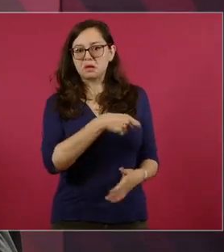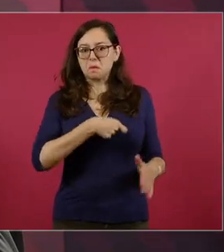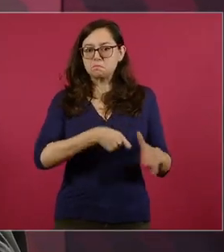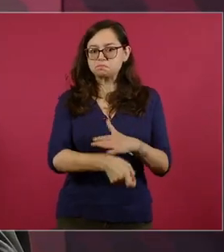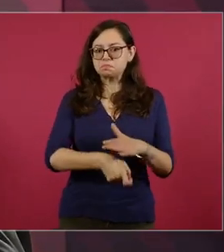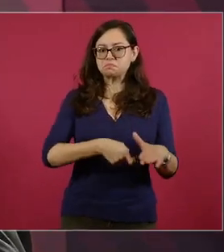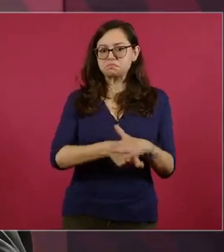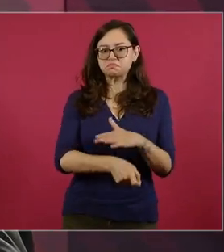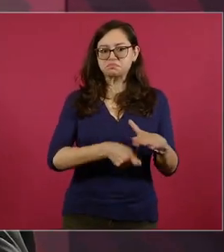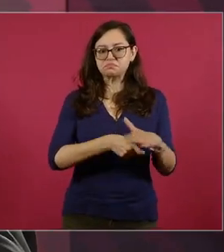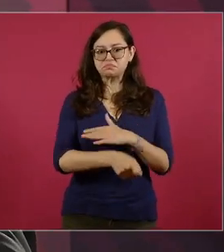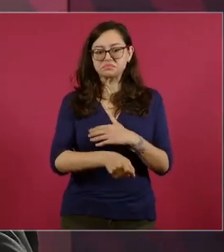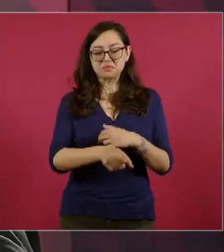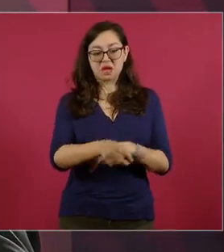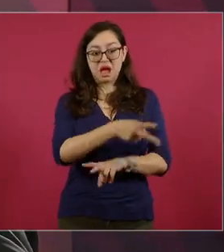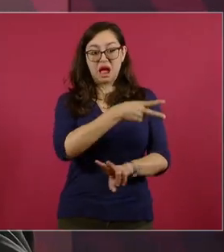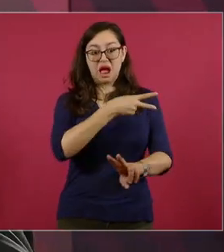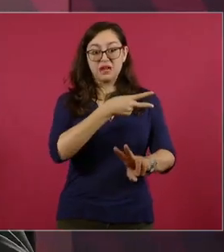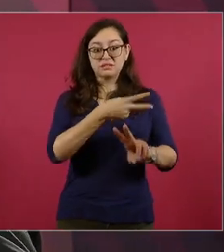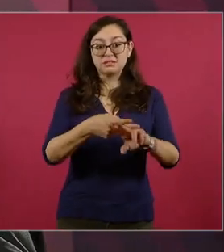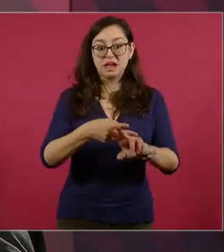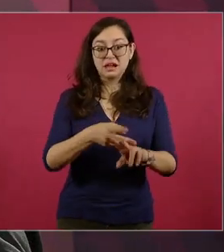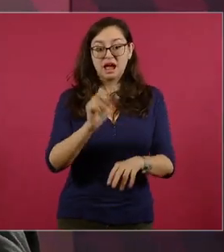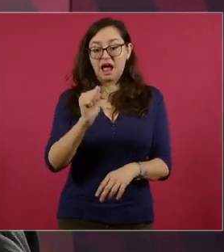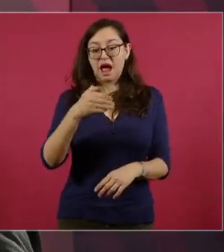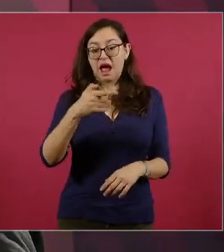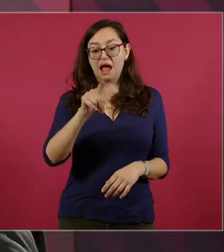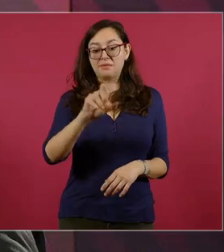presidente narco, que alcanzó